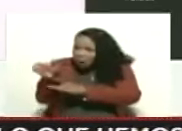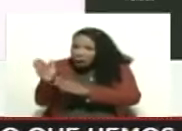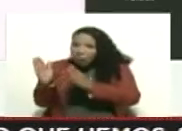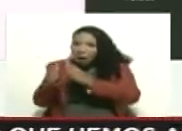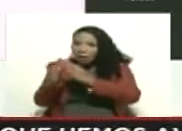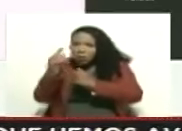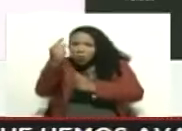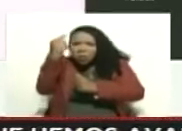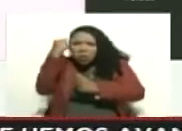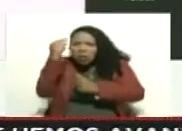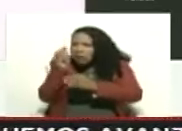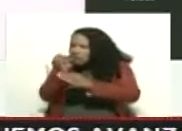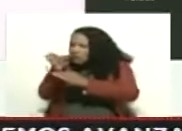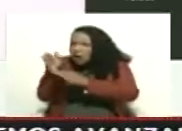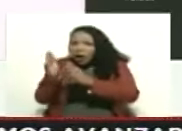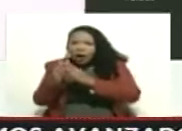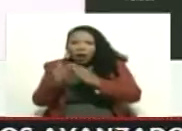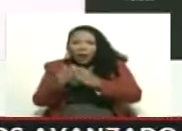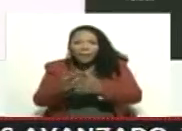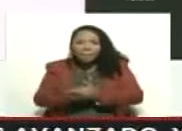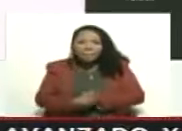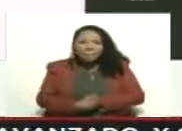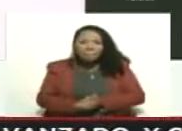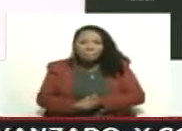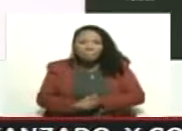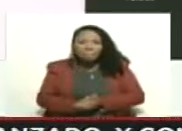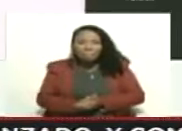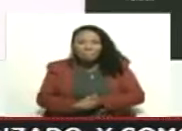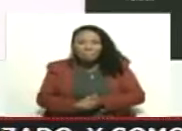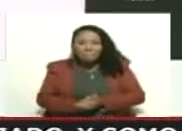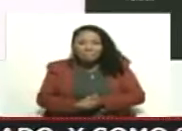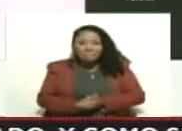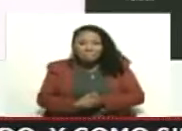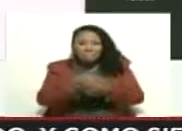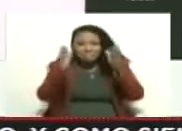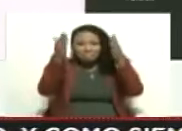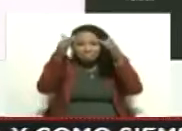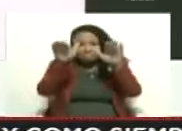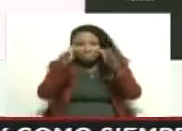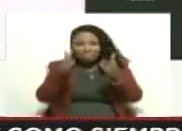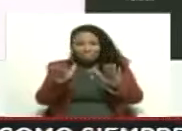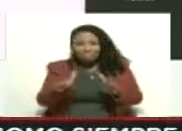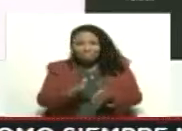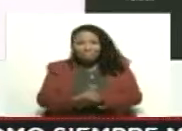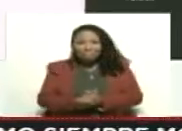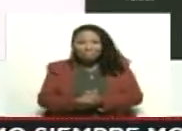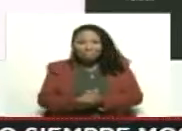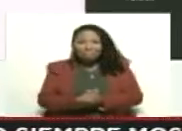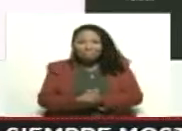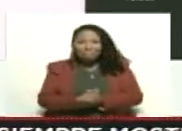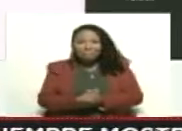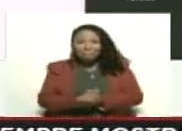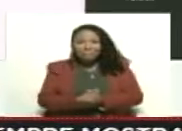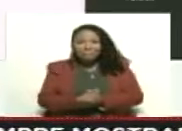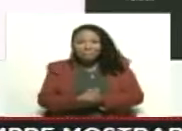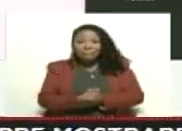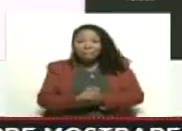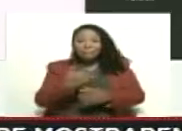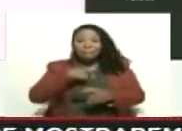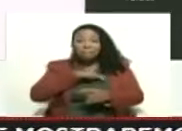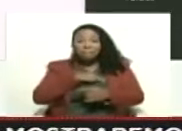un día vamos de esta Navidad ese encuentro particular sin bajar la guardia les